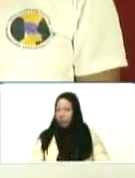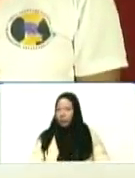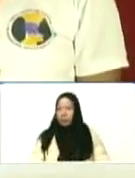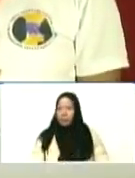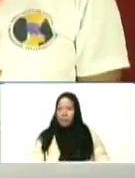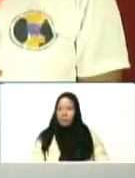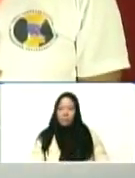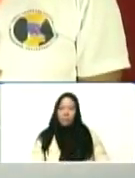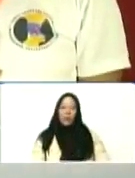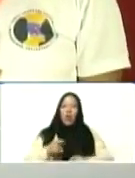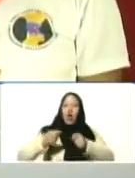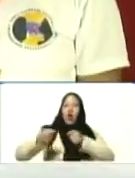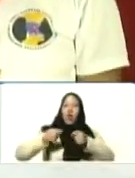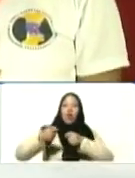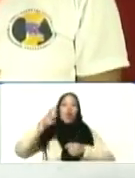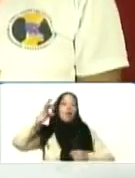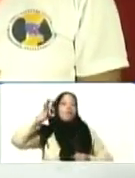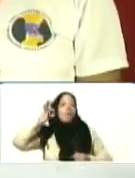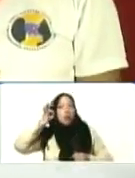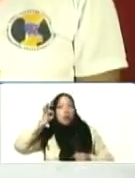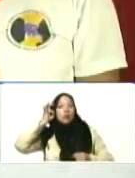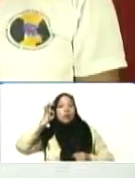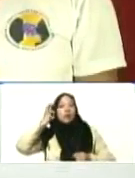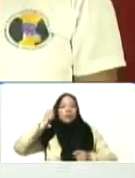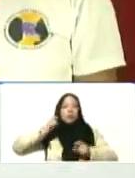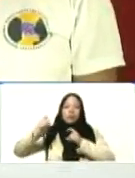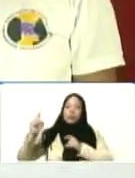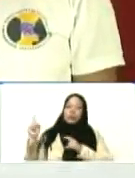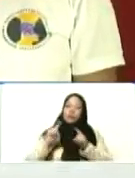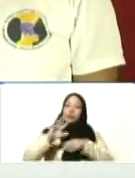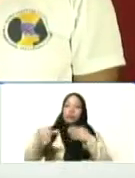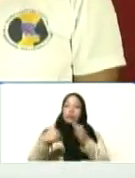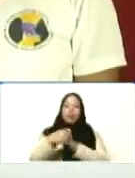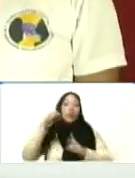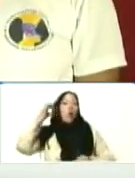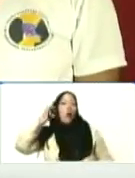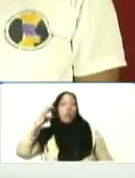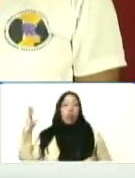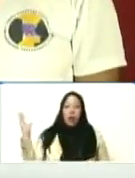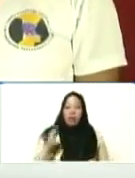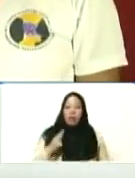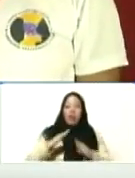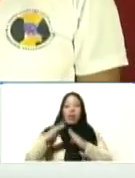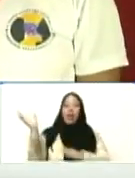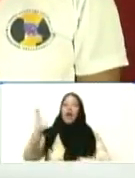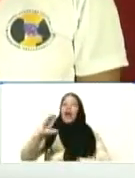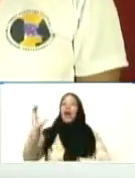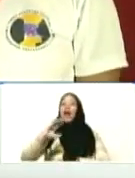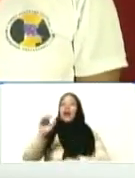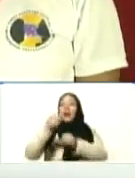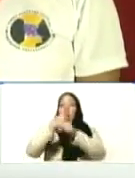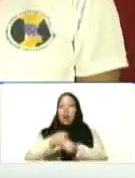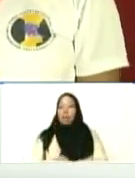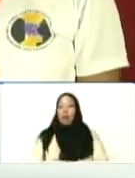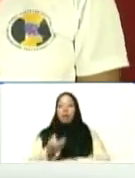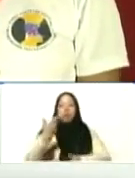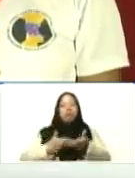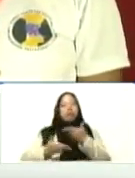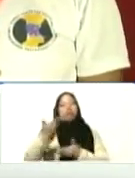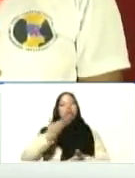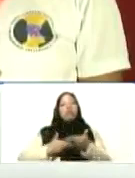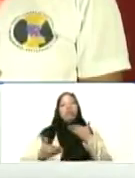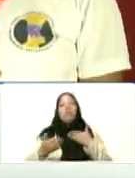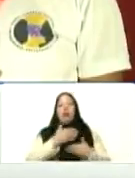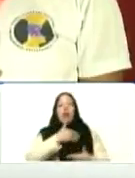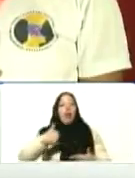Marge, coordina con Marlene y que Marlene se venga con todo ese mujerero para acá, pues. Acá las espero para que hablemos lo que tú